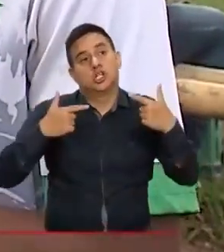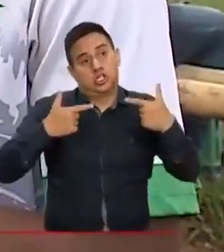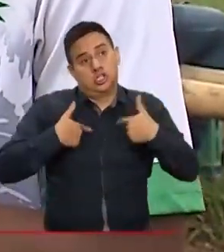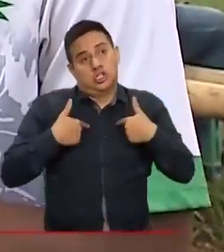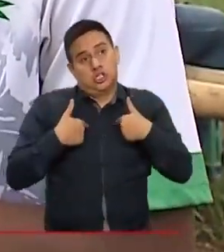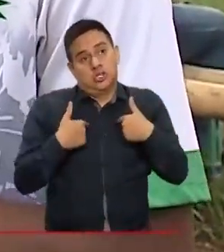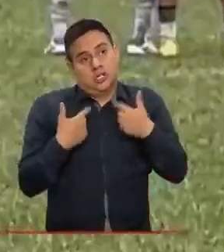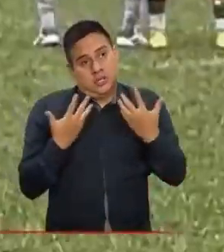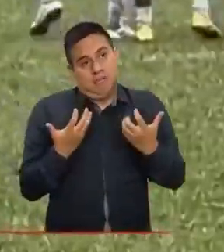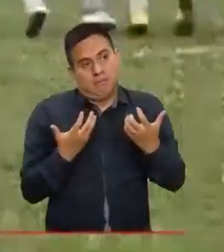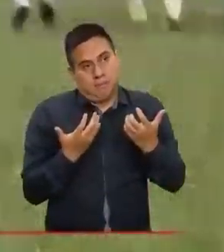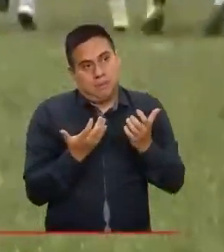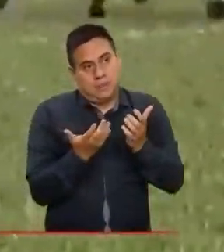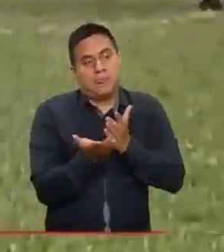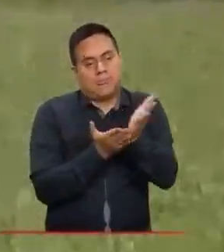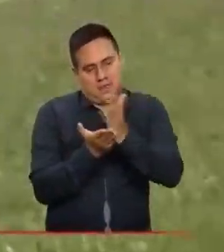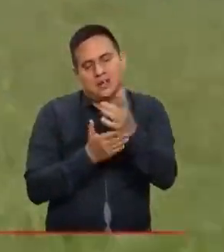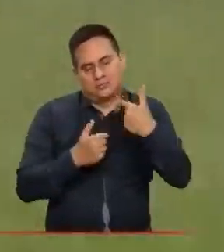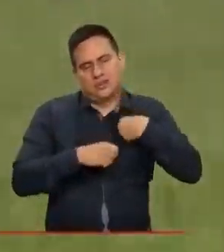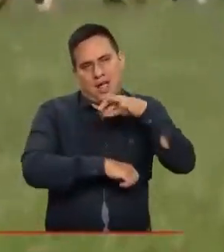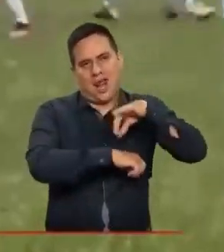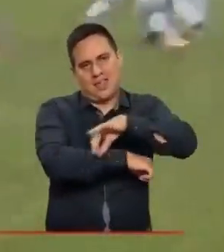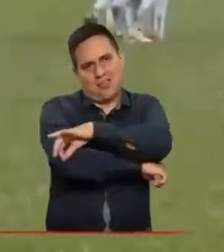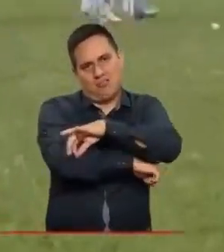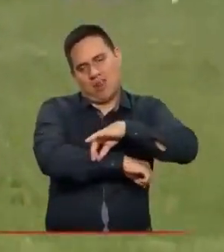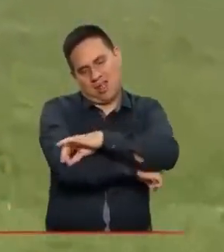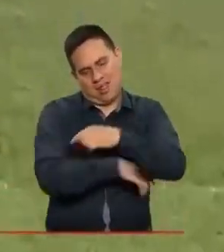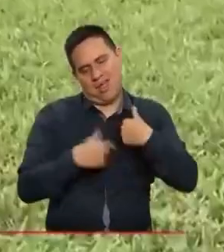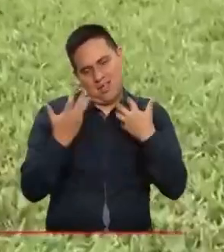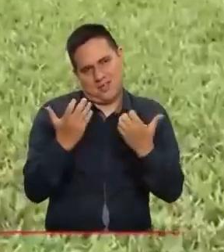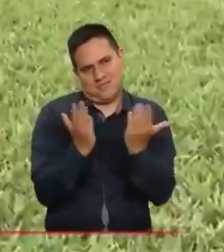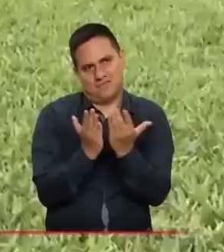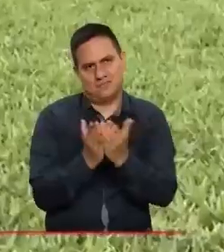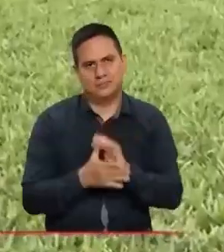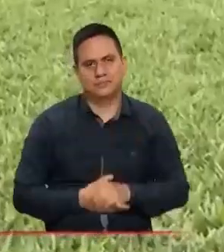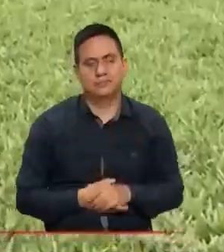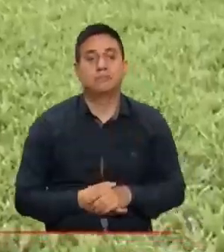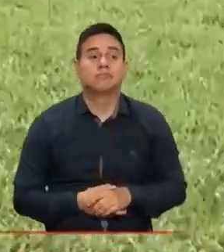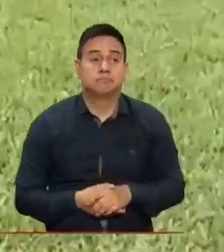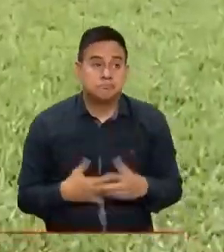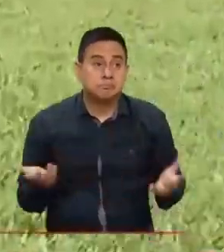carrera, arquitectura, sí. Byron espera seguir afianzándose bajo